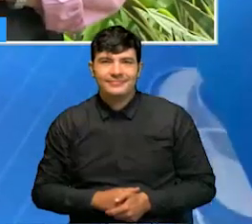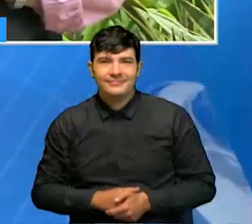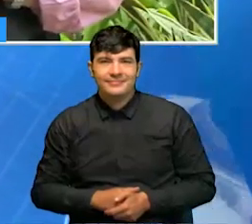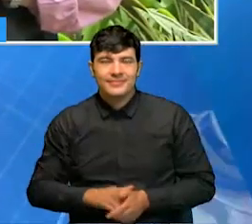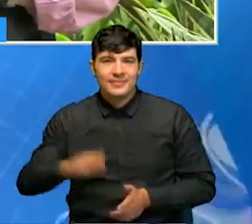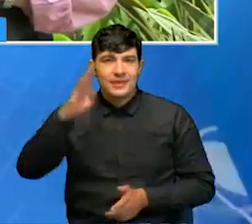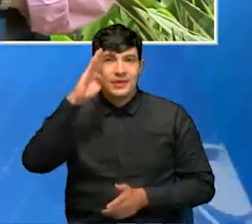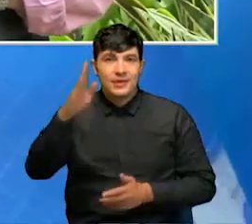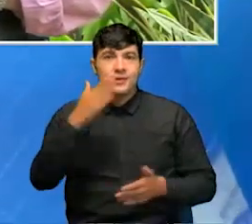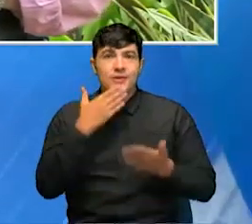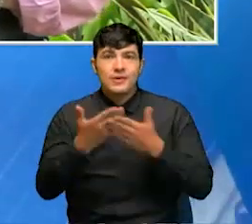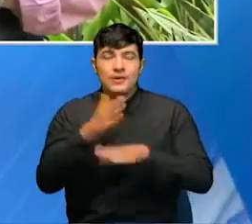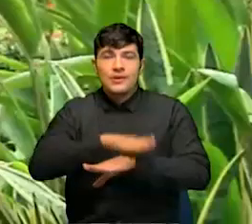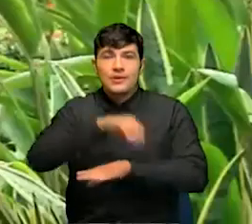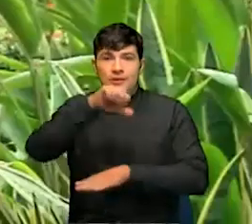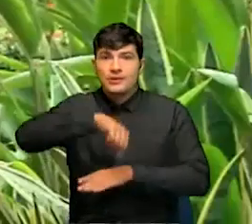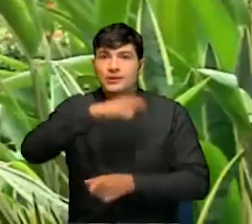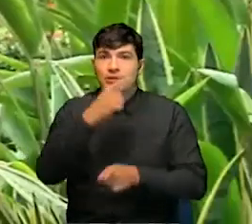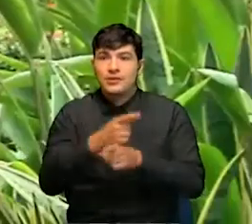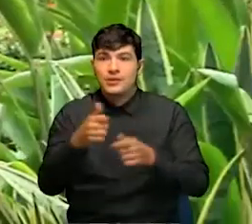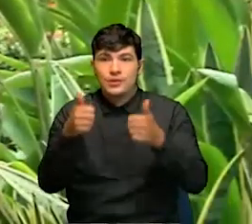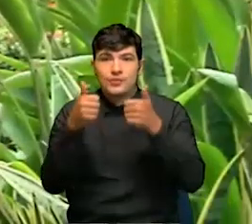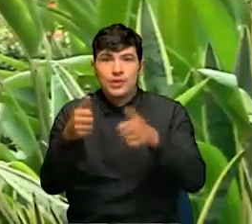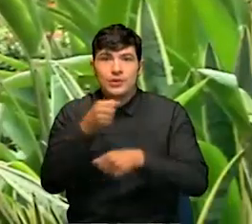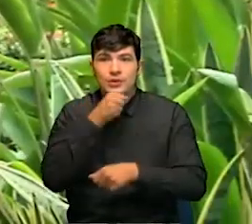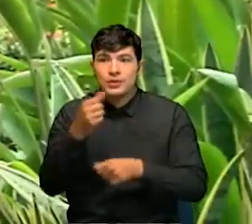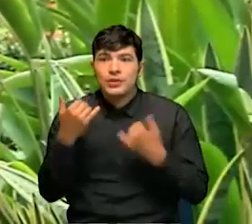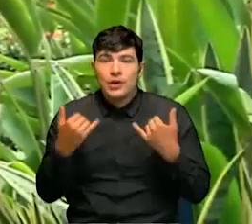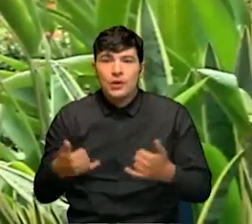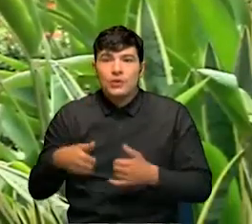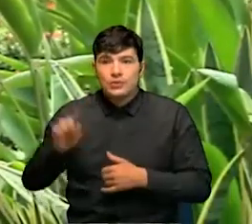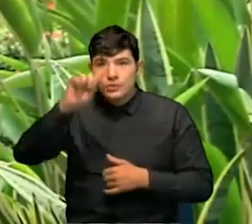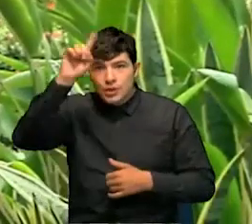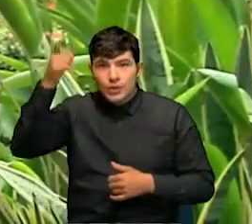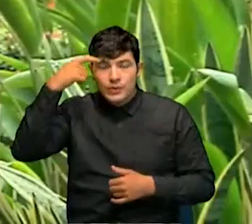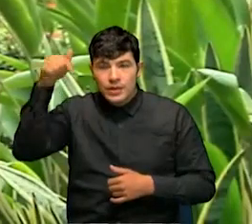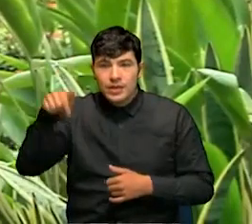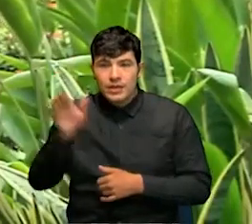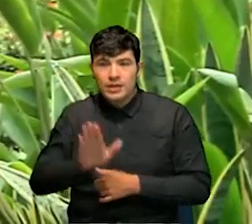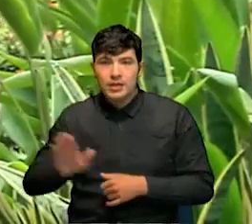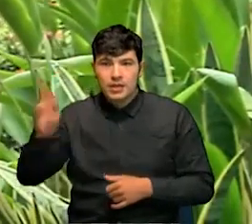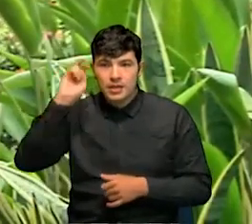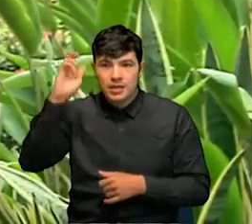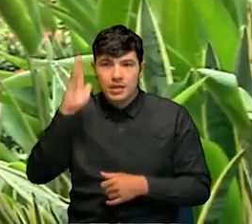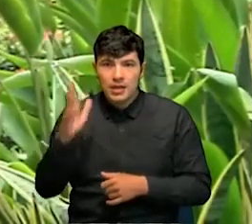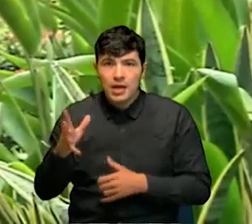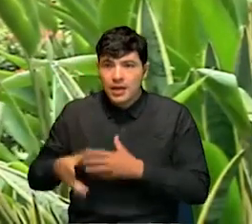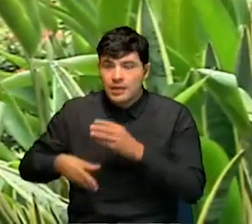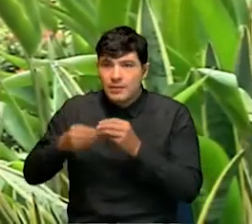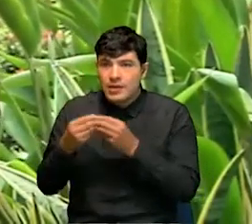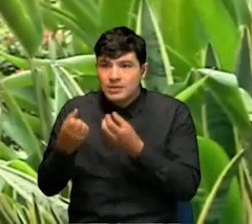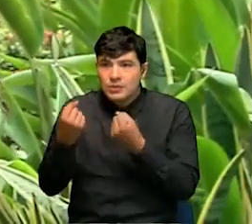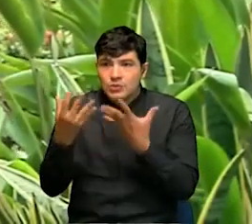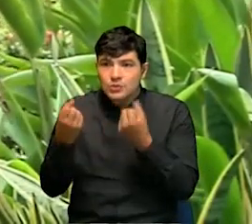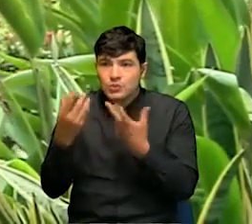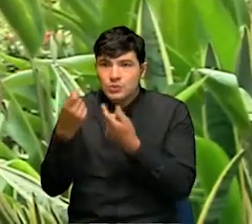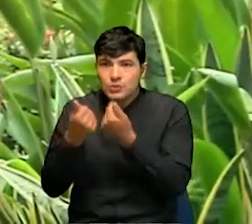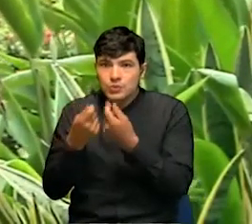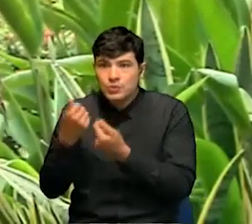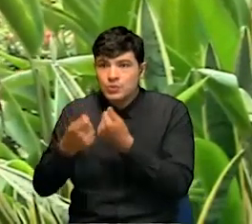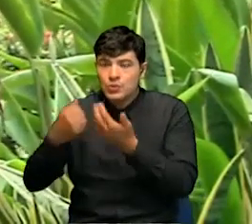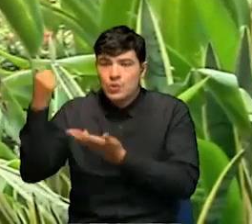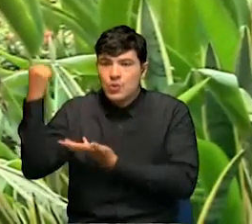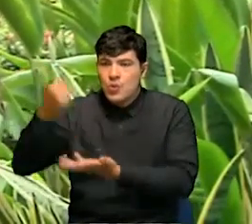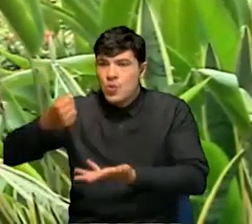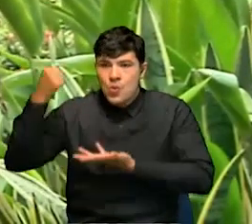todas estas buenas tardes buenas noticias trajo el gobernador de norte de santander además de la cuantiosa inversión que